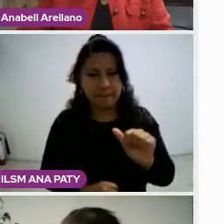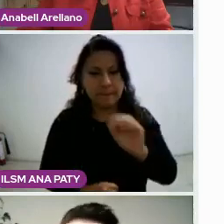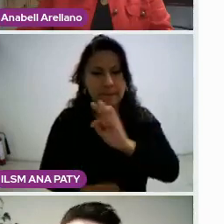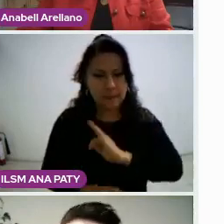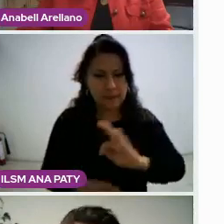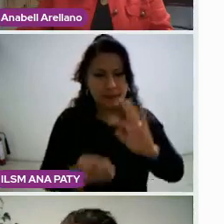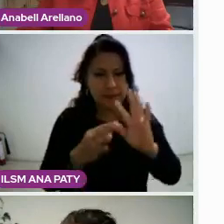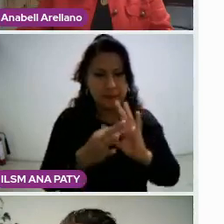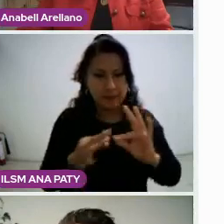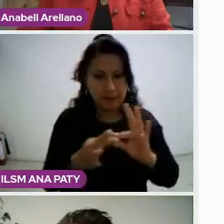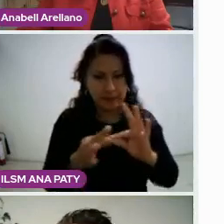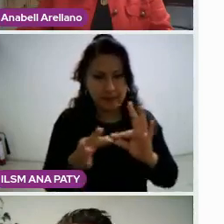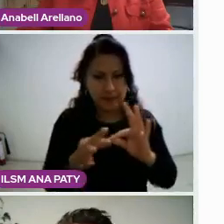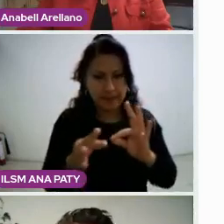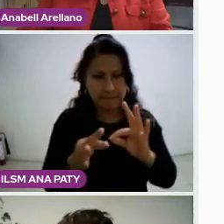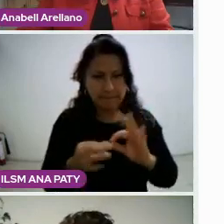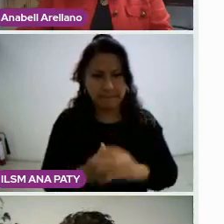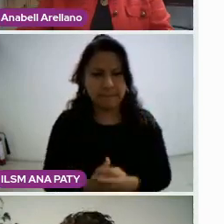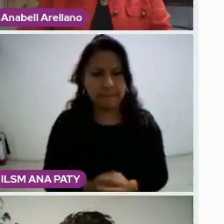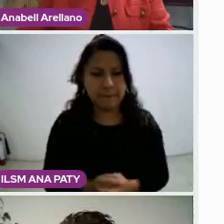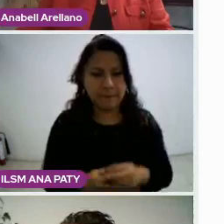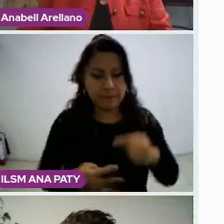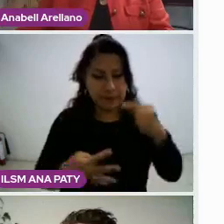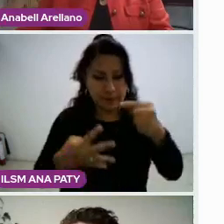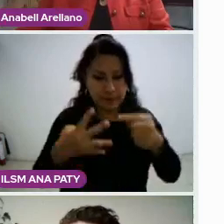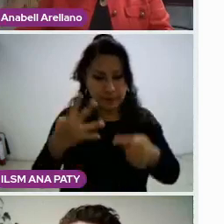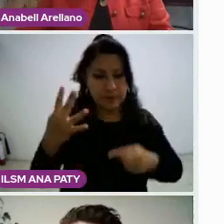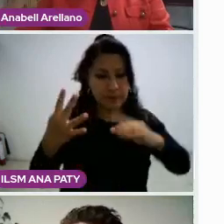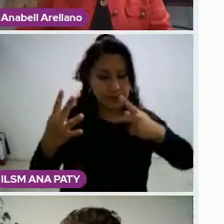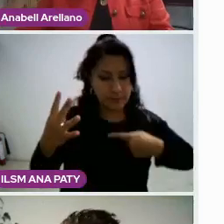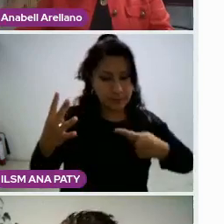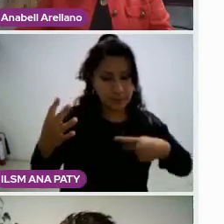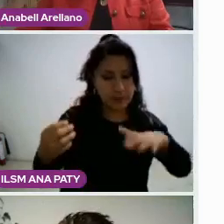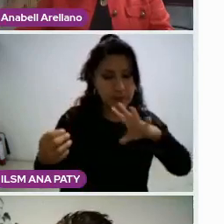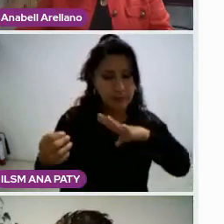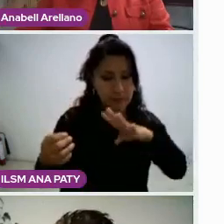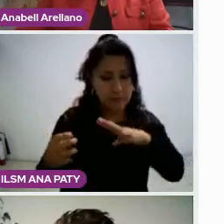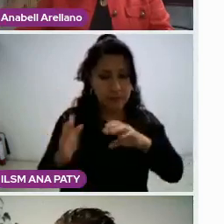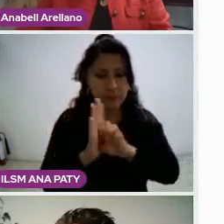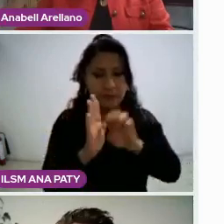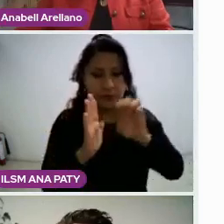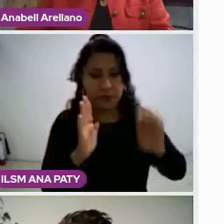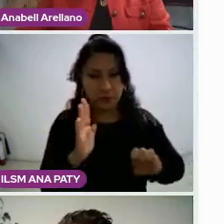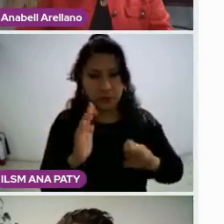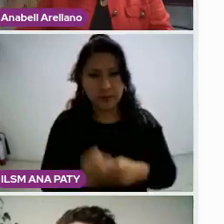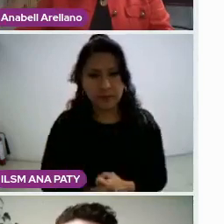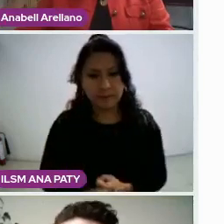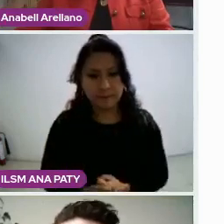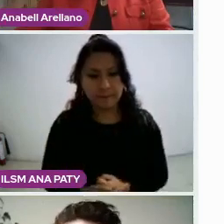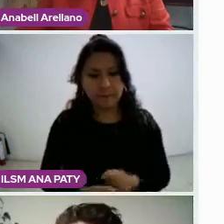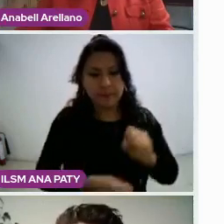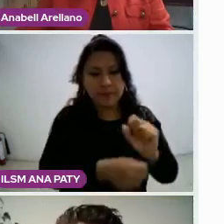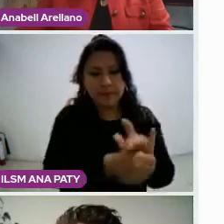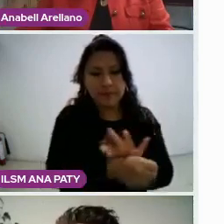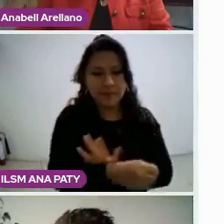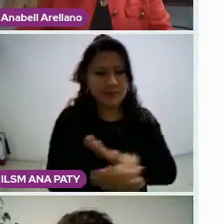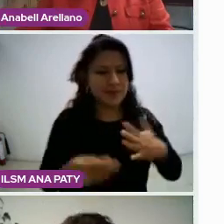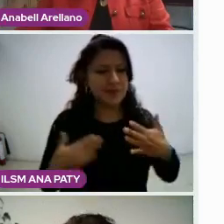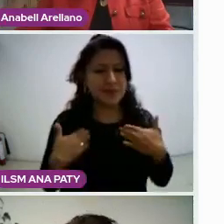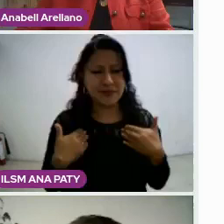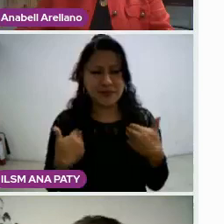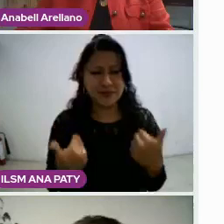rasgos de personalidad, ¿no? Por ejemplo, como la falta de captación de las emociones o los sentimientos